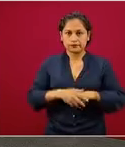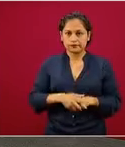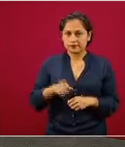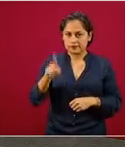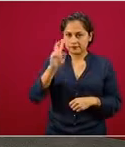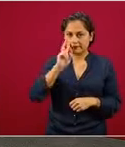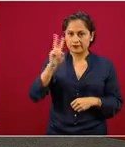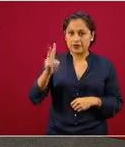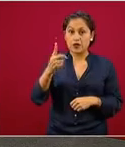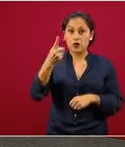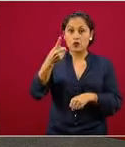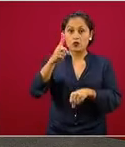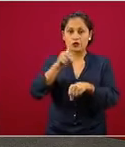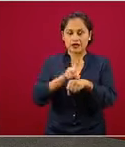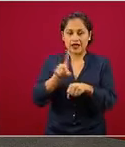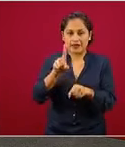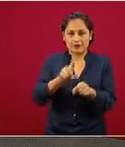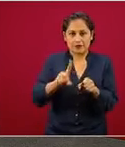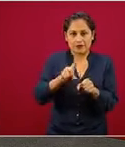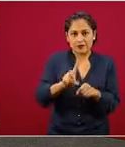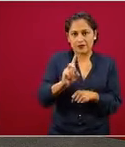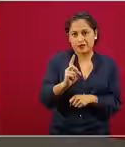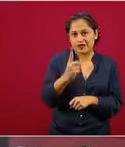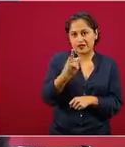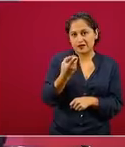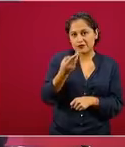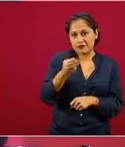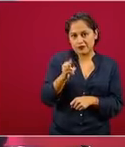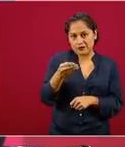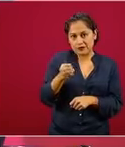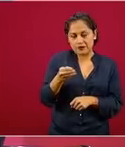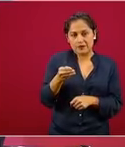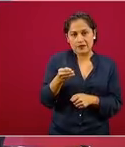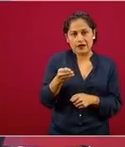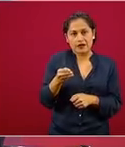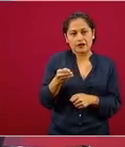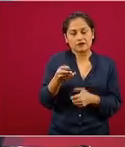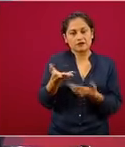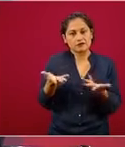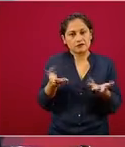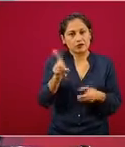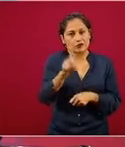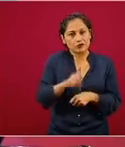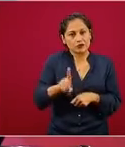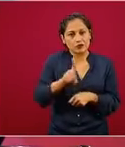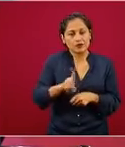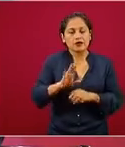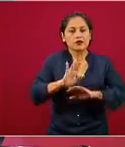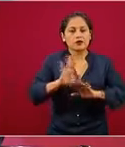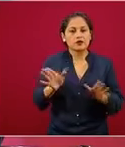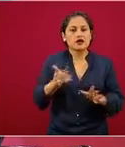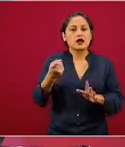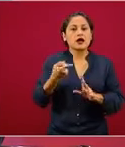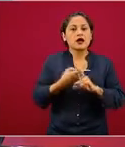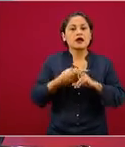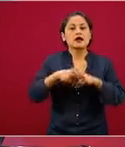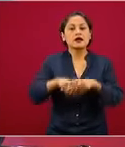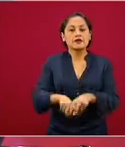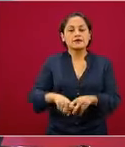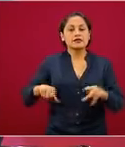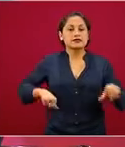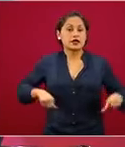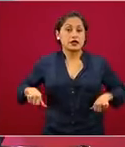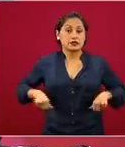de un día, que es el domingo 31 de mayo, pero es domingo, entonces como la jornada está fundamentalmente orientada a las actividades